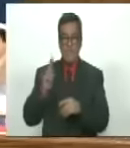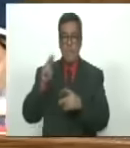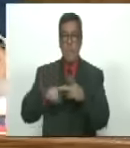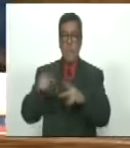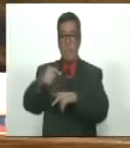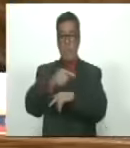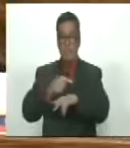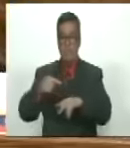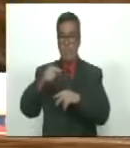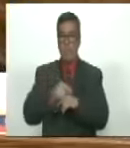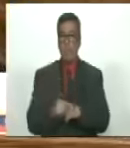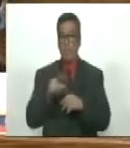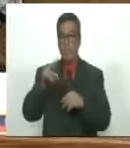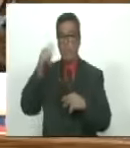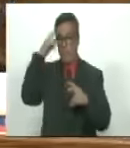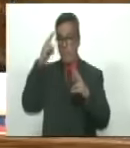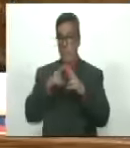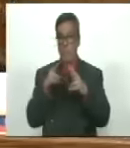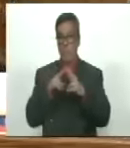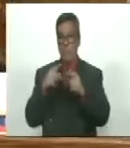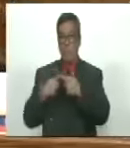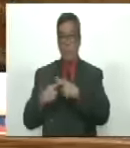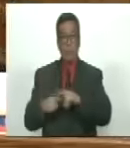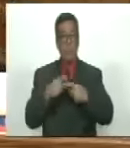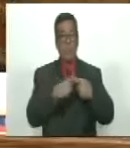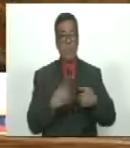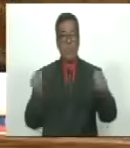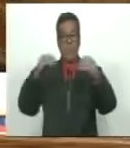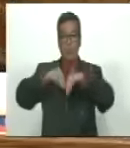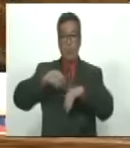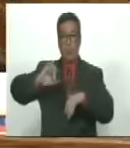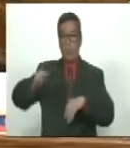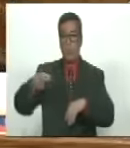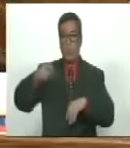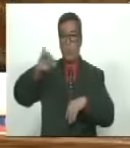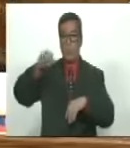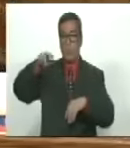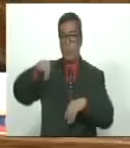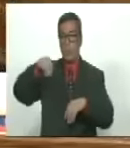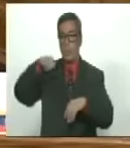Estado, no reconocemos otro instrumento distinto al Acuerdo de Ginebra, porque